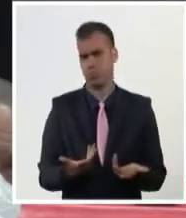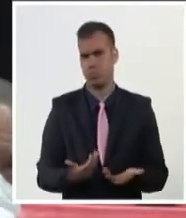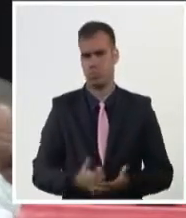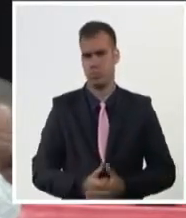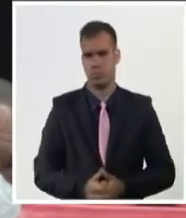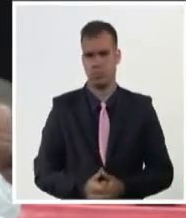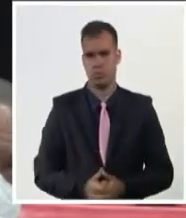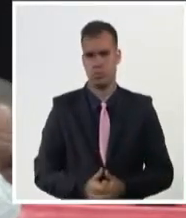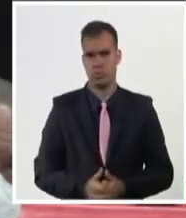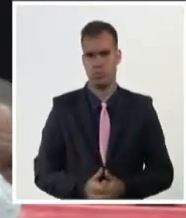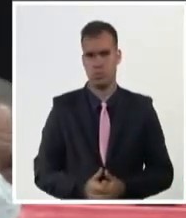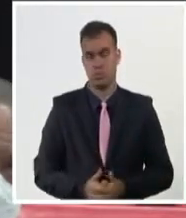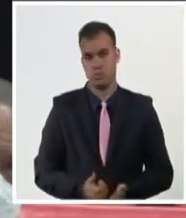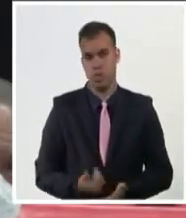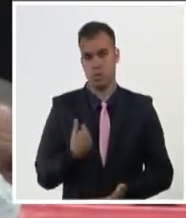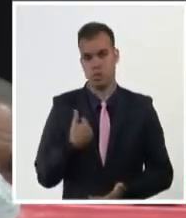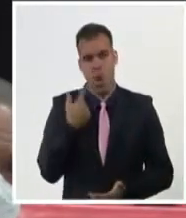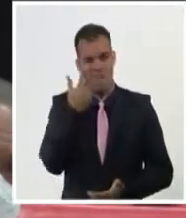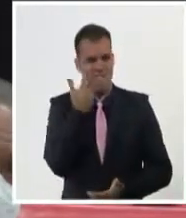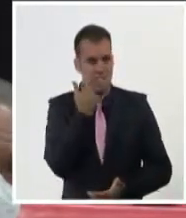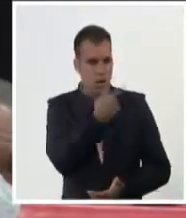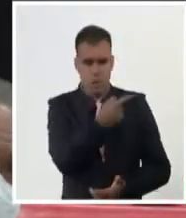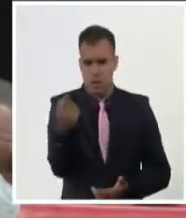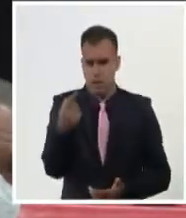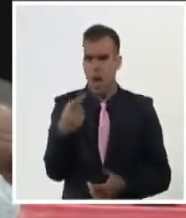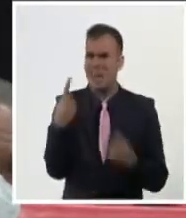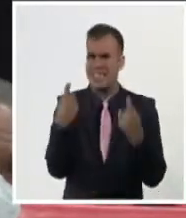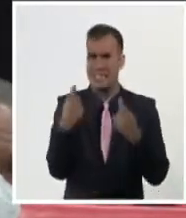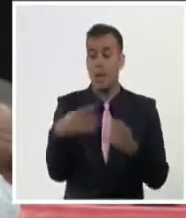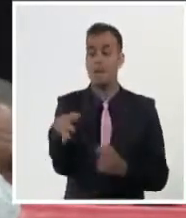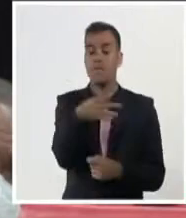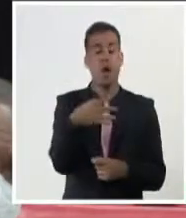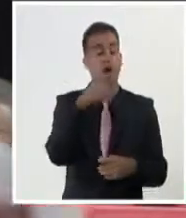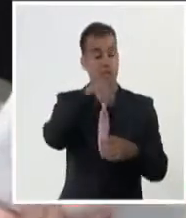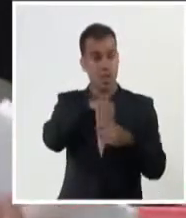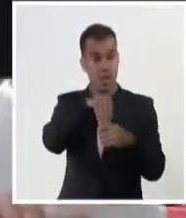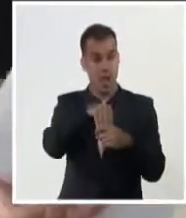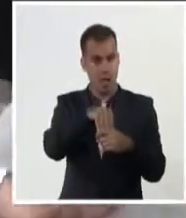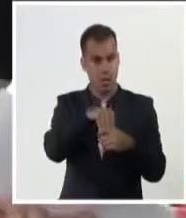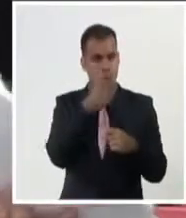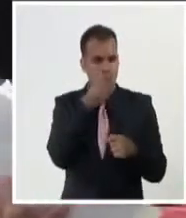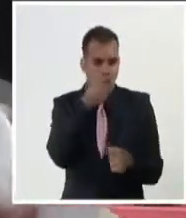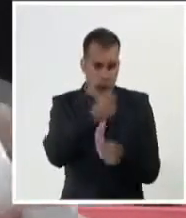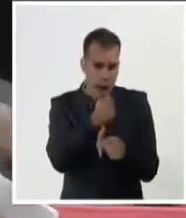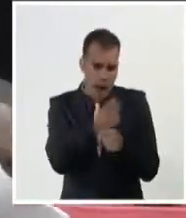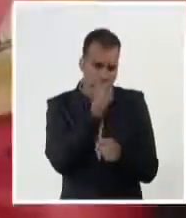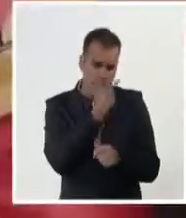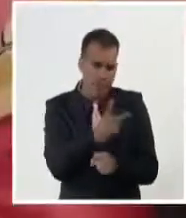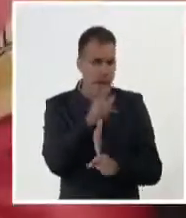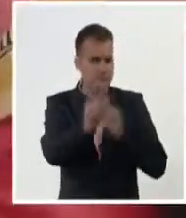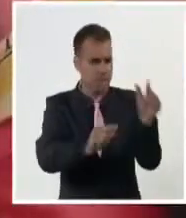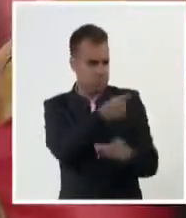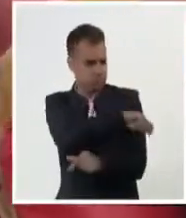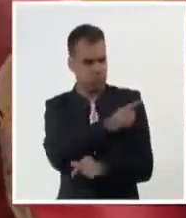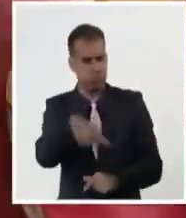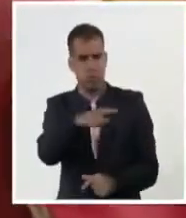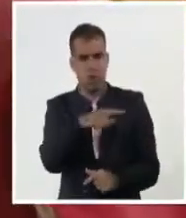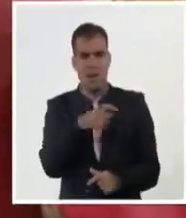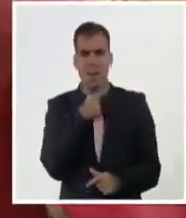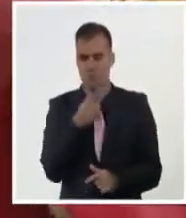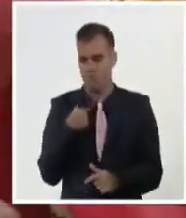¿Cómo yo puedo dormir tranquilo sabiendo que hay cosas que hacer en el Cerro y mi centro de trabajo no tiene algo concreto que